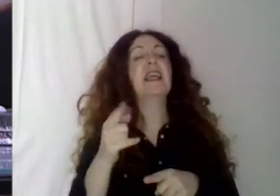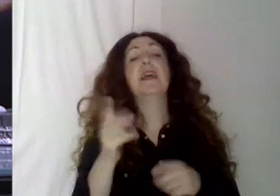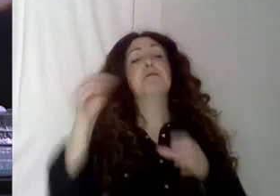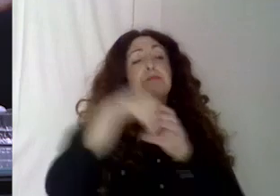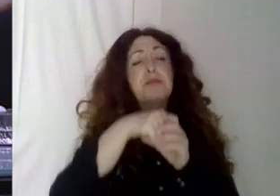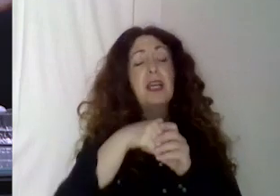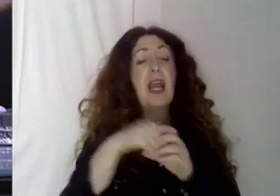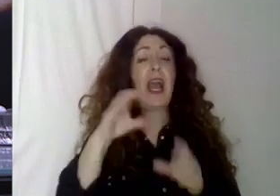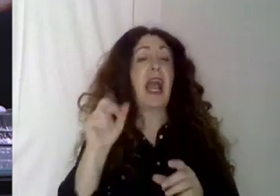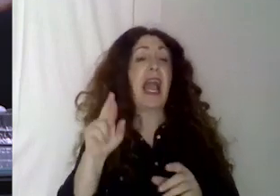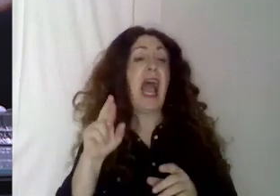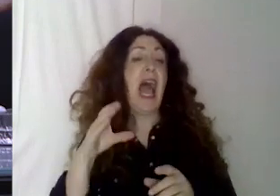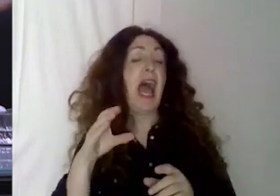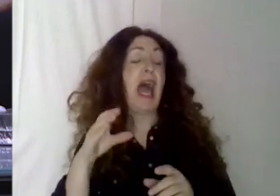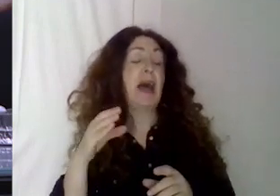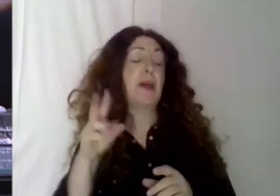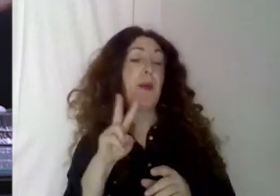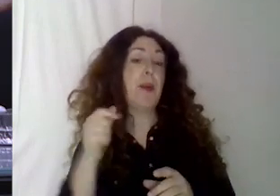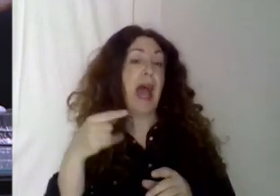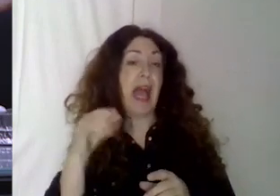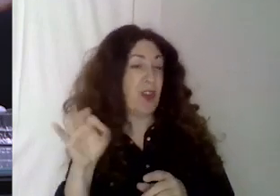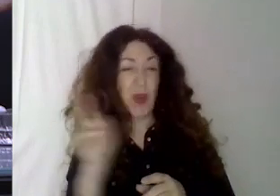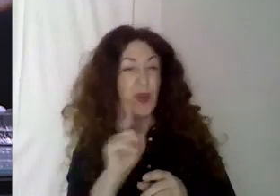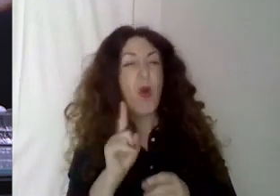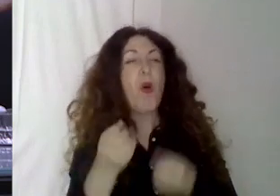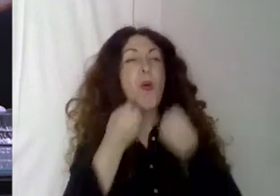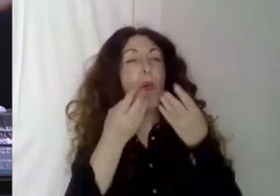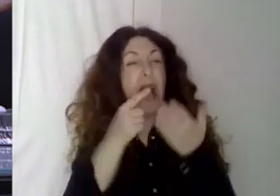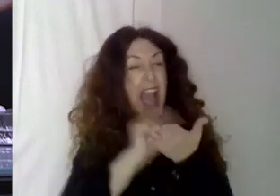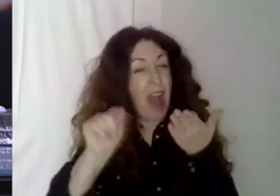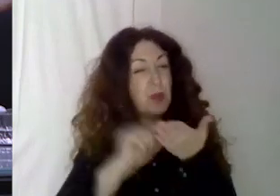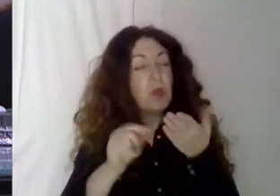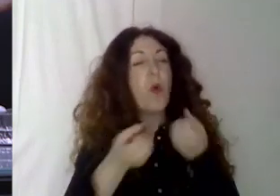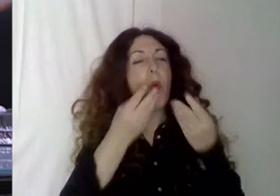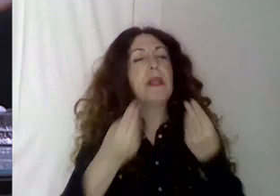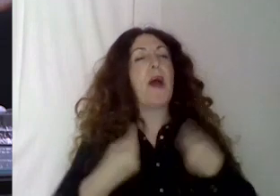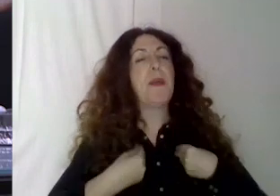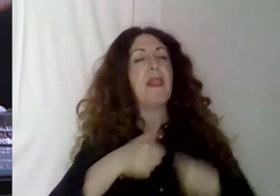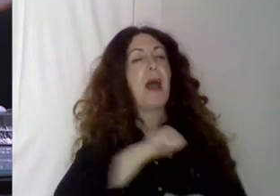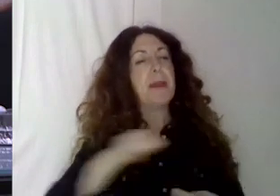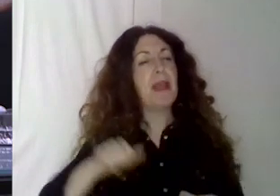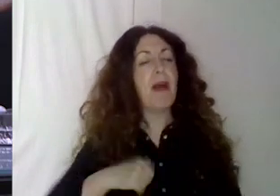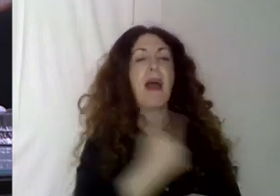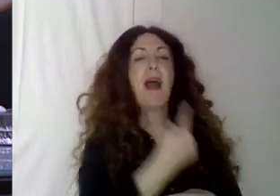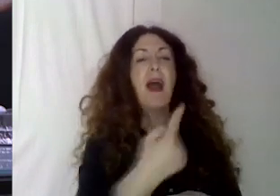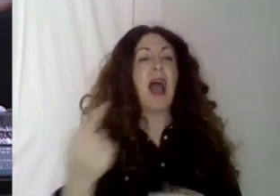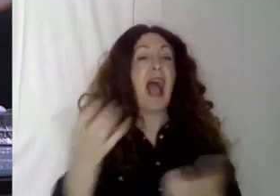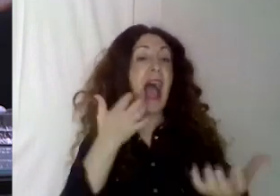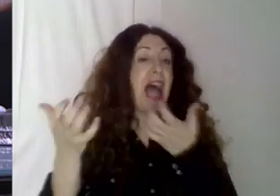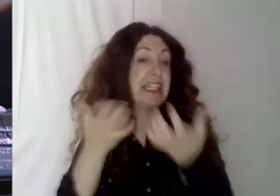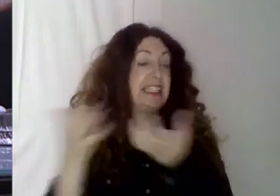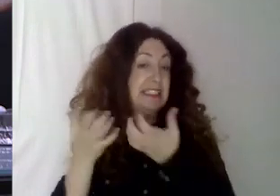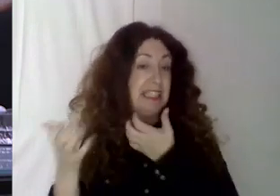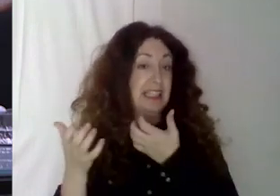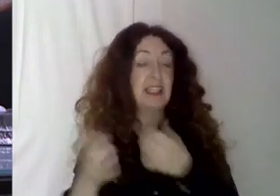que antes se llamaba genio, que ahora también está un poco puesto en entredicho, porque evidentemente la edad del genio es algo que las señoras en la sala estarán de acuerdo